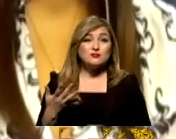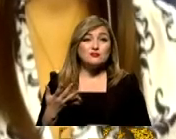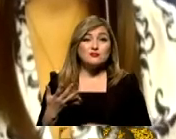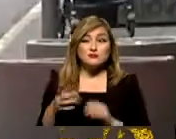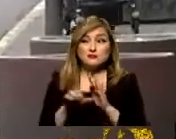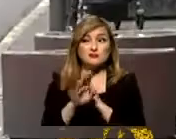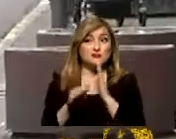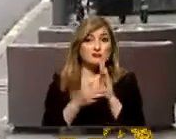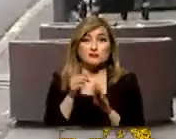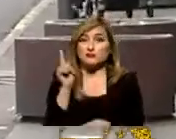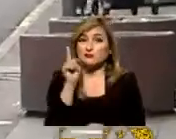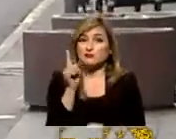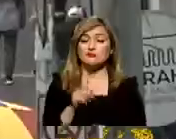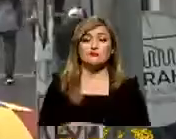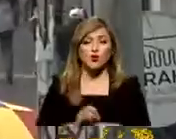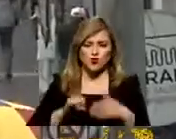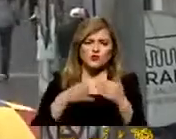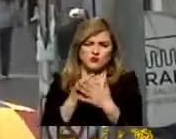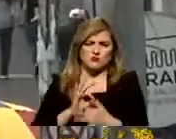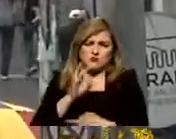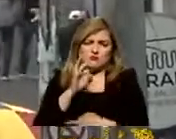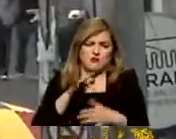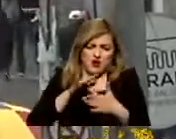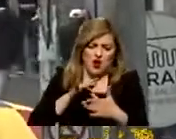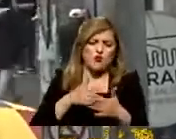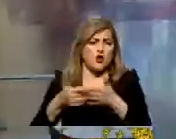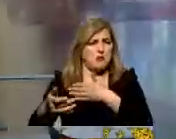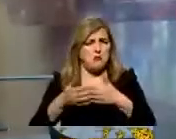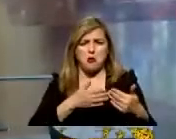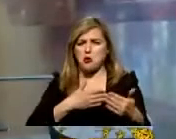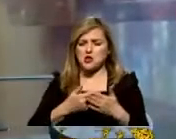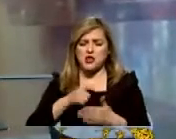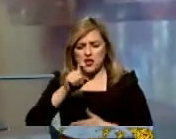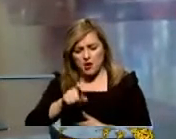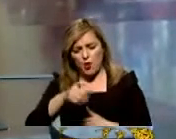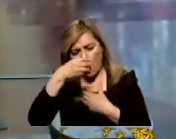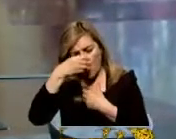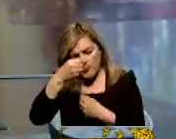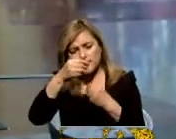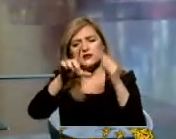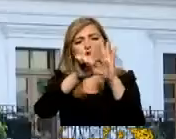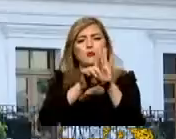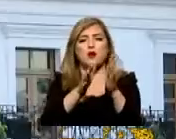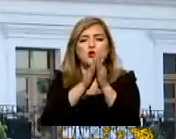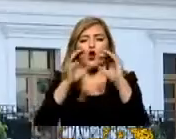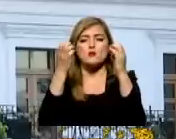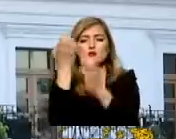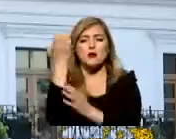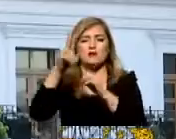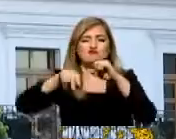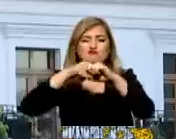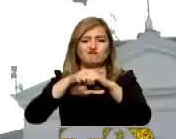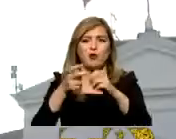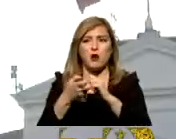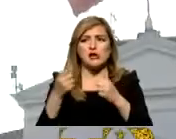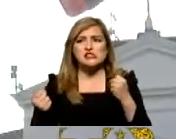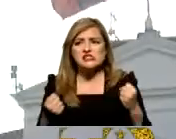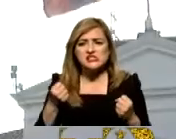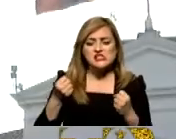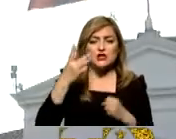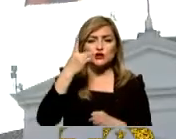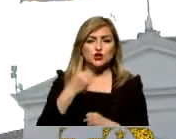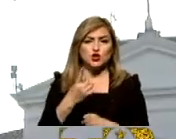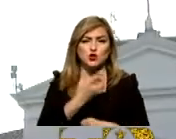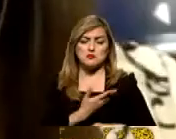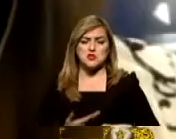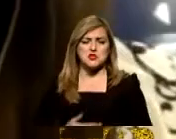la ley, aun cuando se justificara por el riesgo de la pandemia, por pedidos del COE o por conmoción e incluso ante decisiones